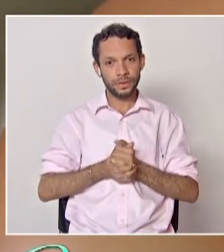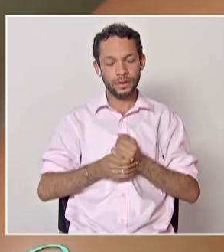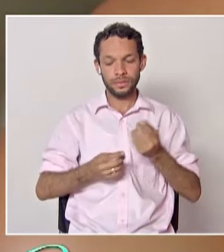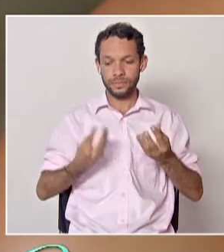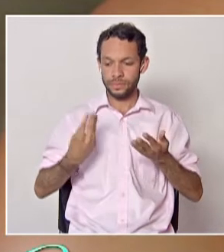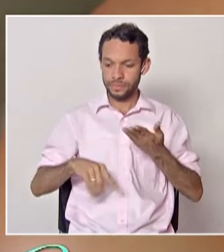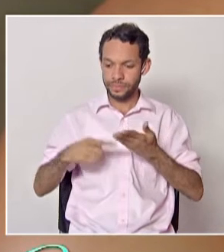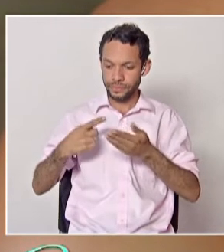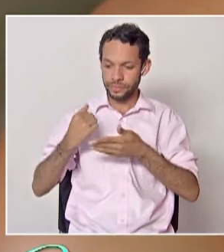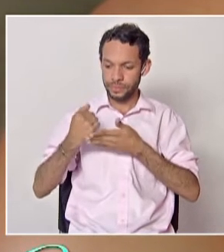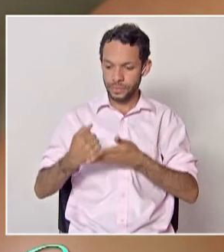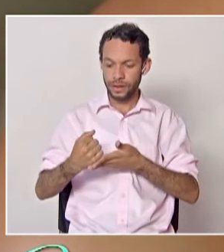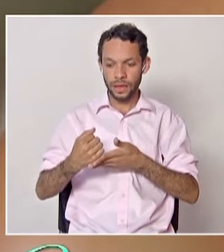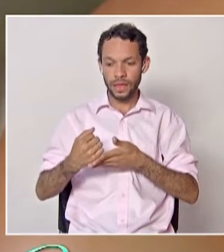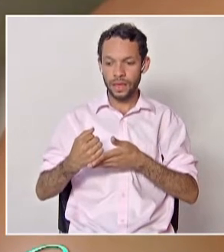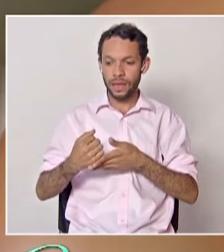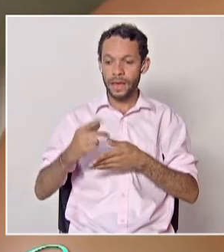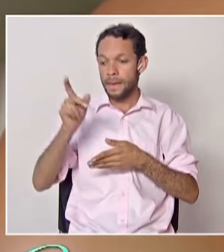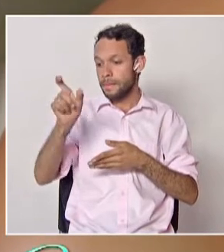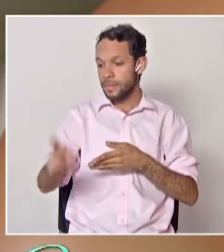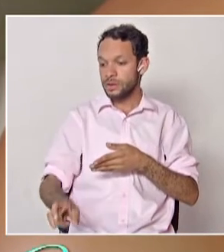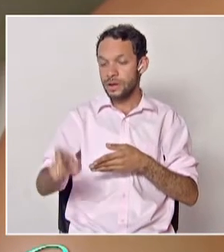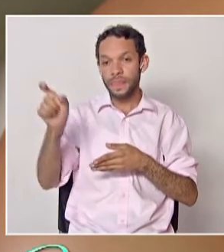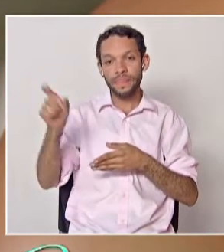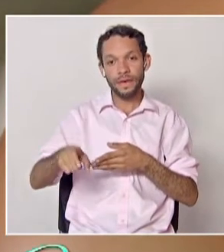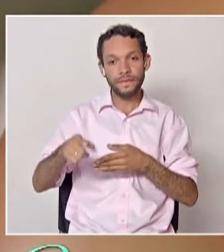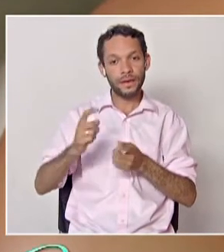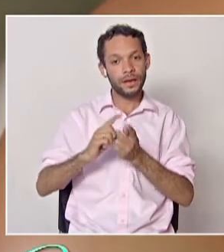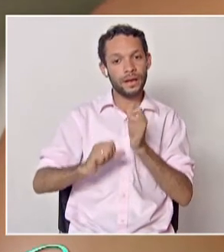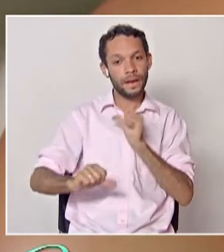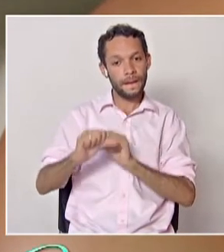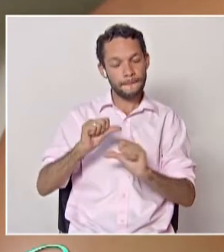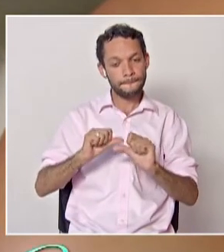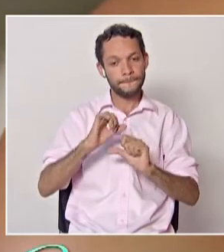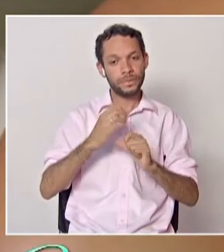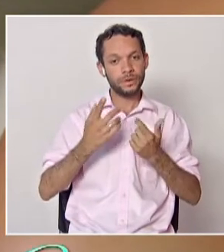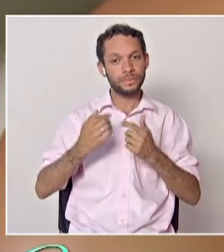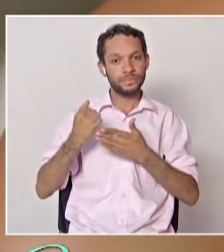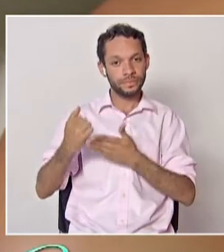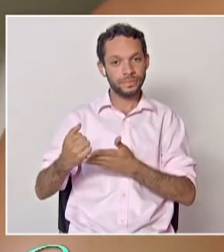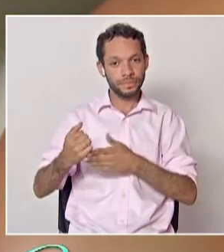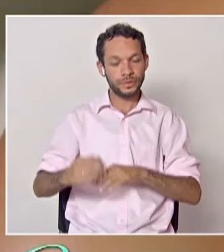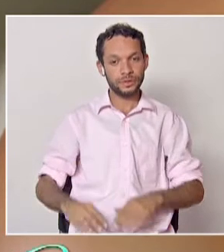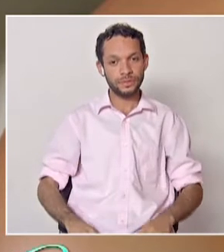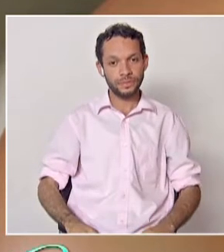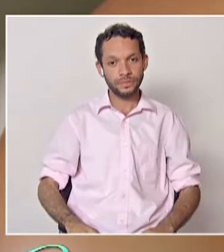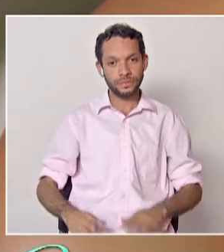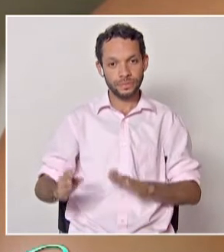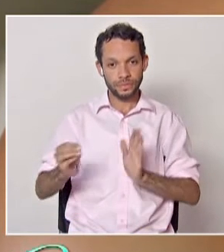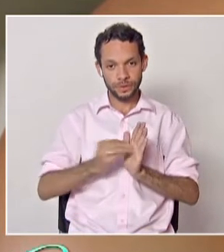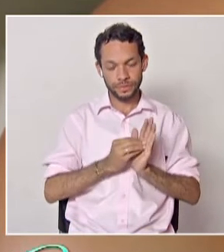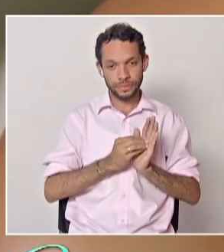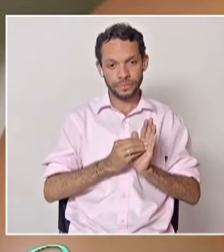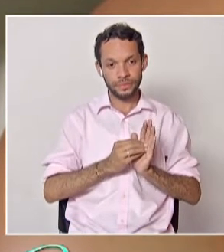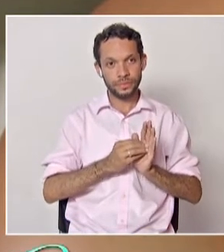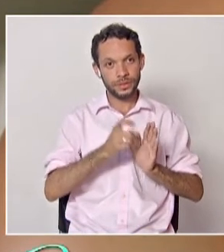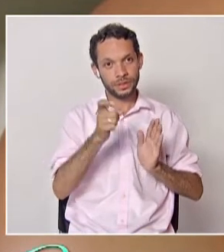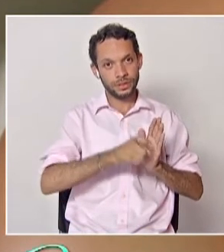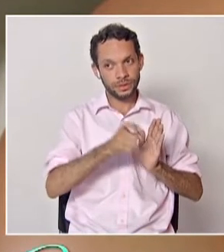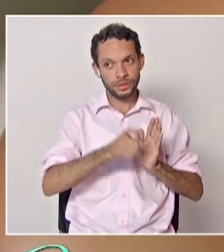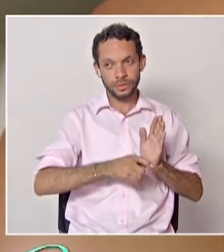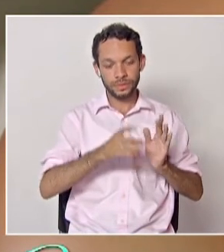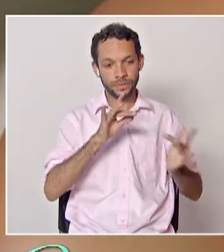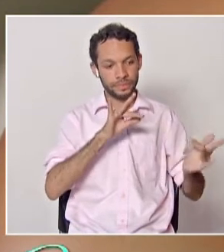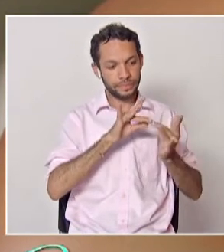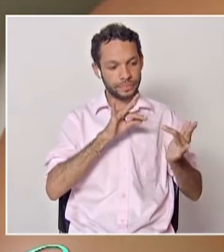copa de calor, la copa de fuego, es precisamente manejarlo de esa manera. Se puede confundir un poco con el manejo de las ventosas porque algunos puntos son similares.